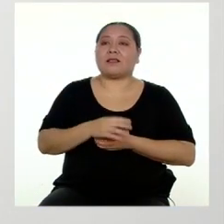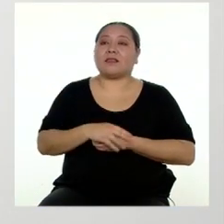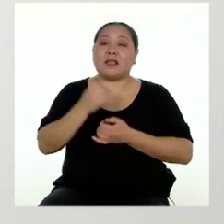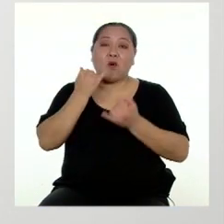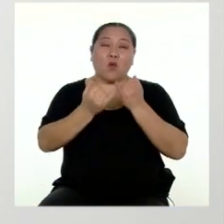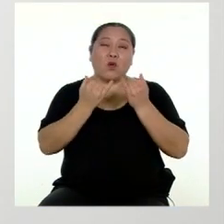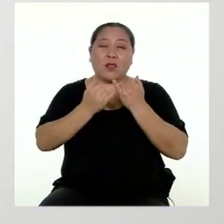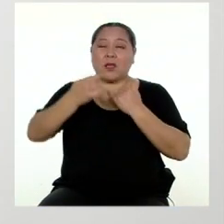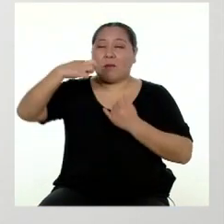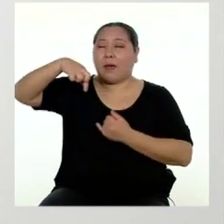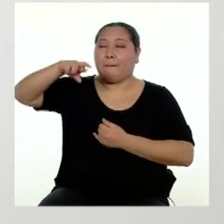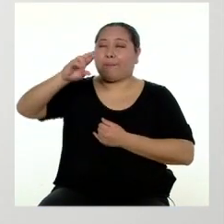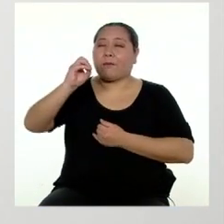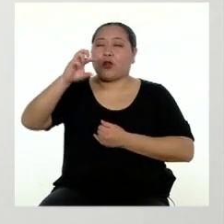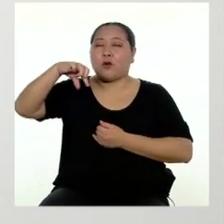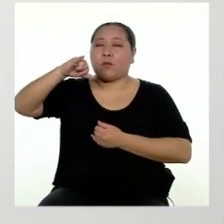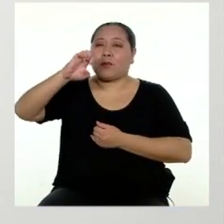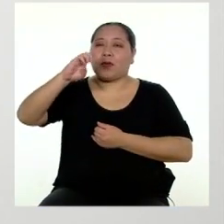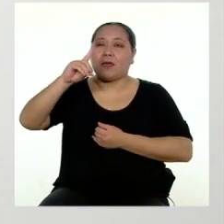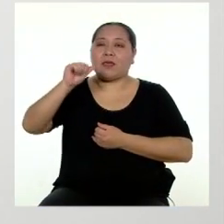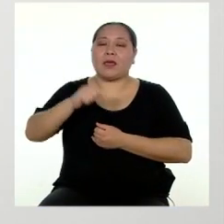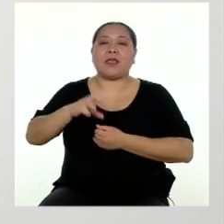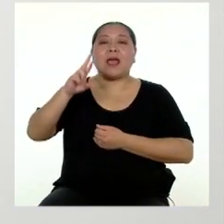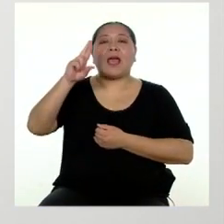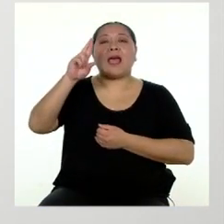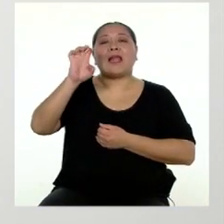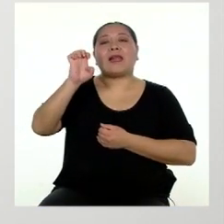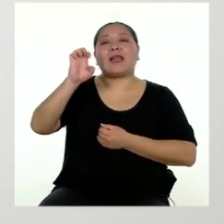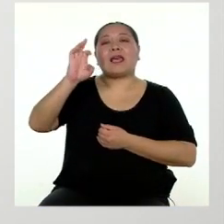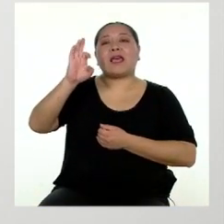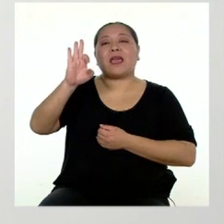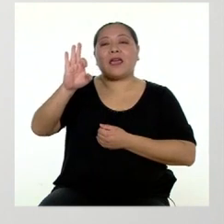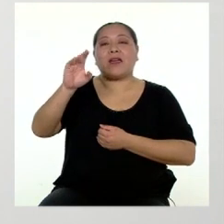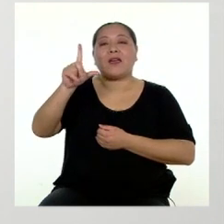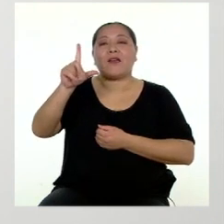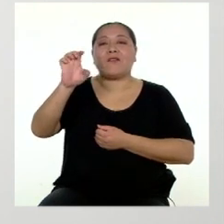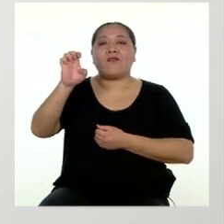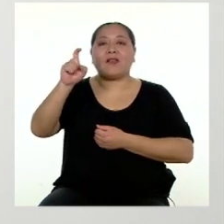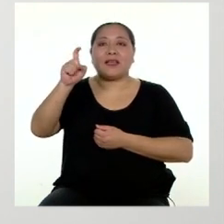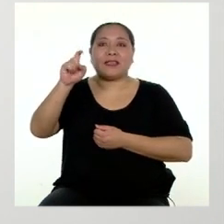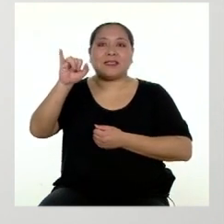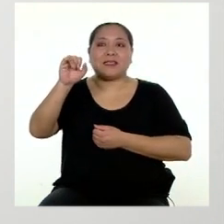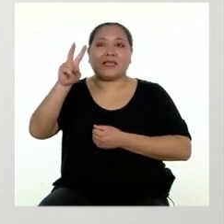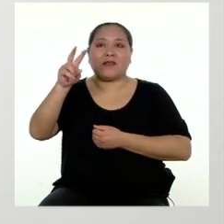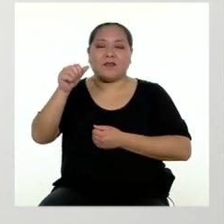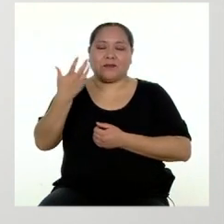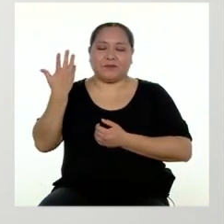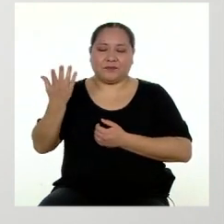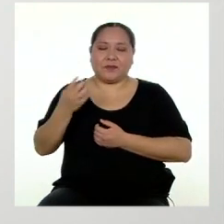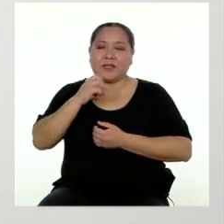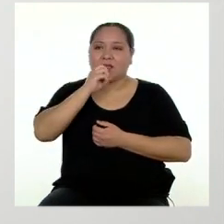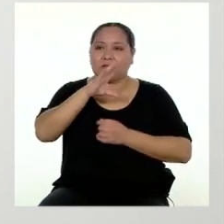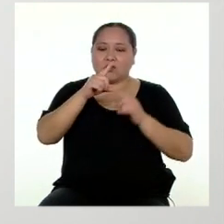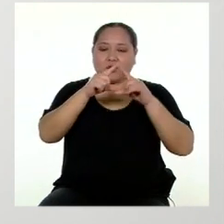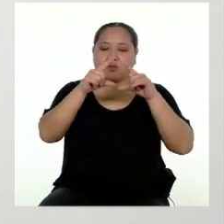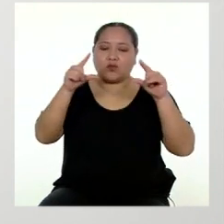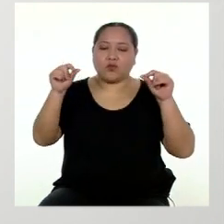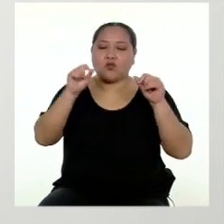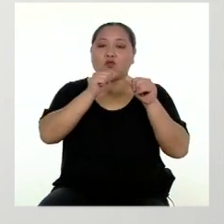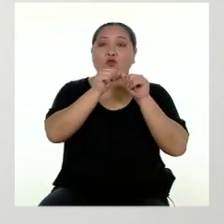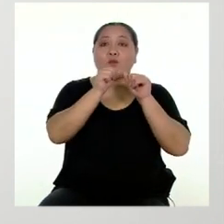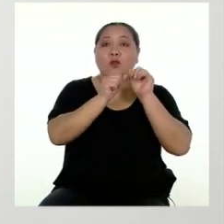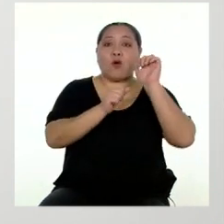La última propiedad que veremos hoy es la reflexiva. Consiste en lo siguiente. Si tenemos una expresión o número